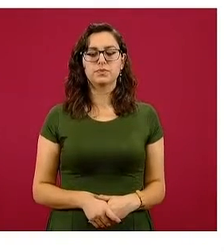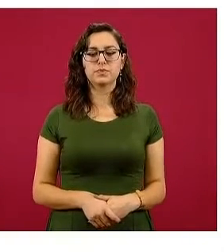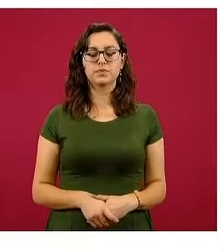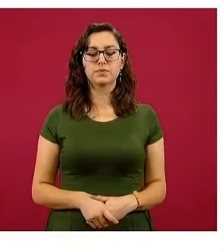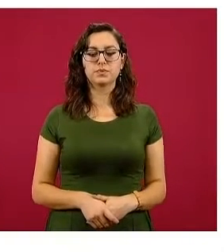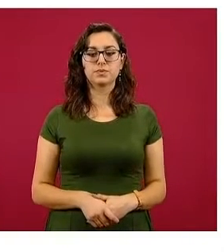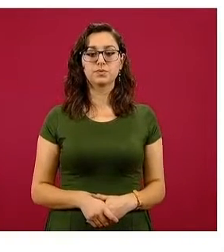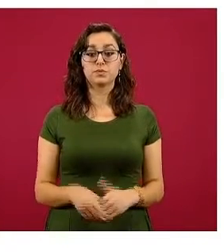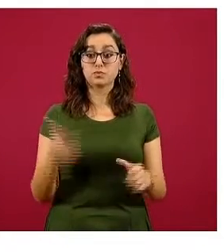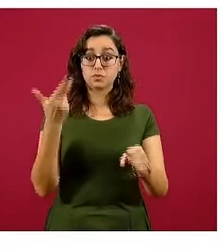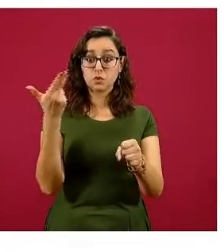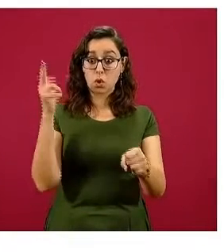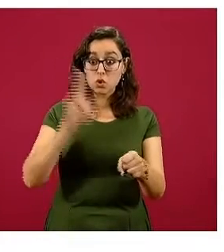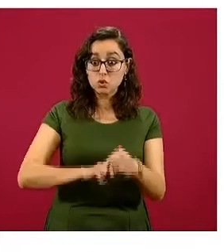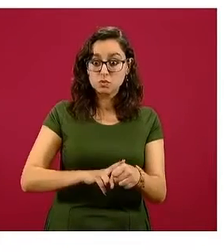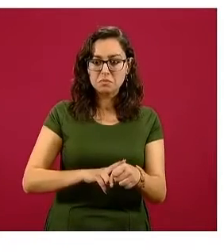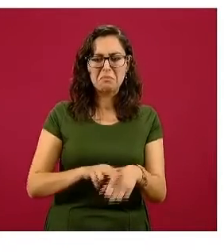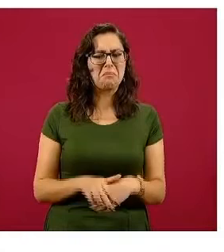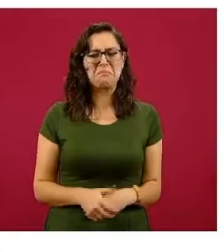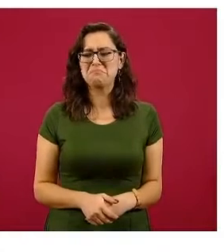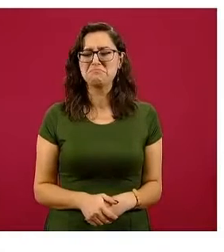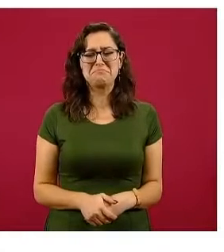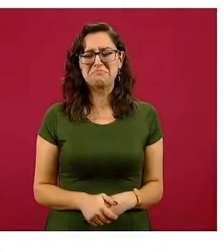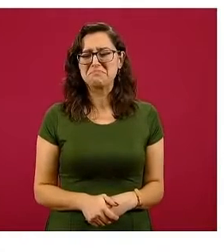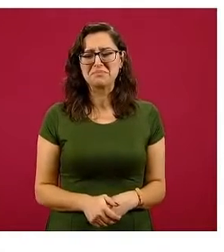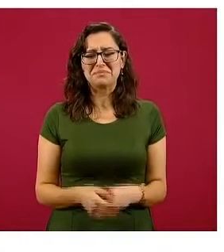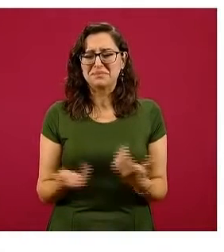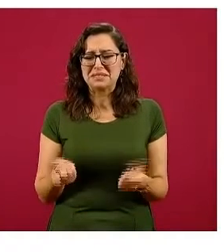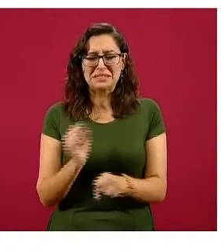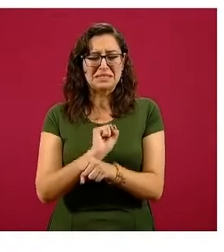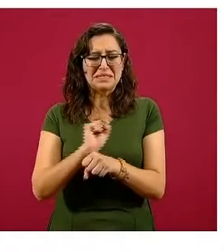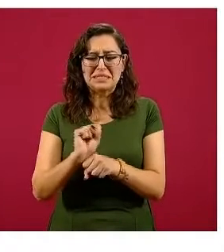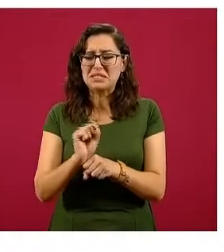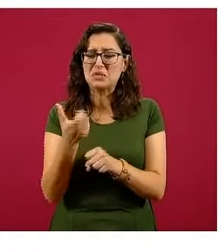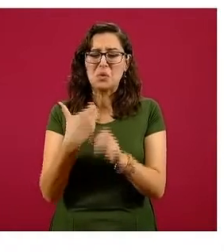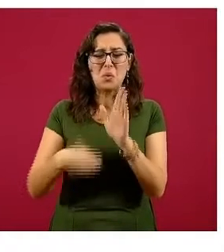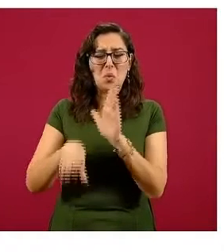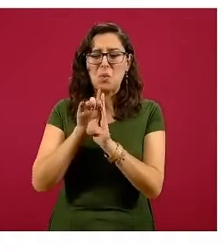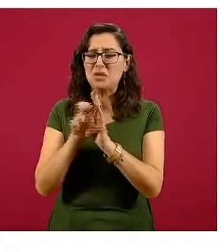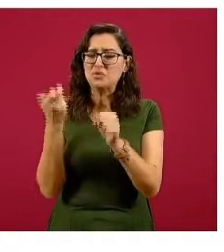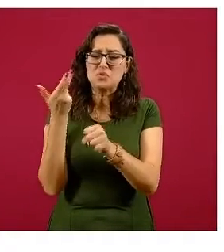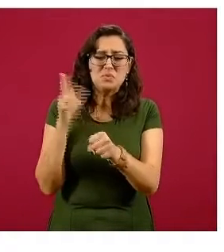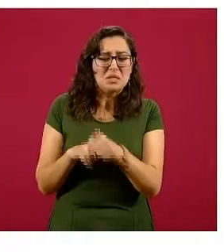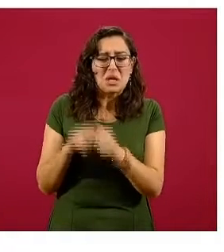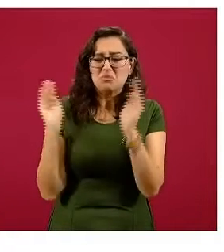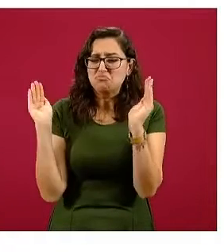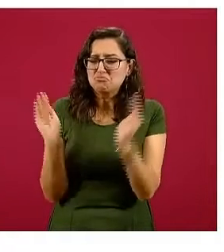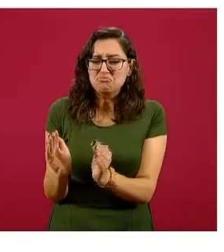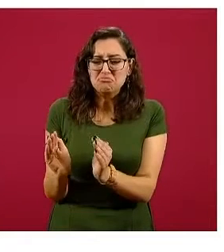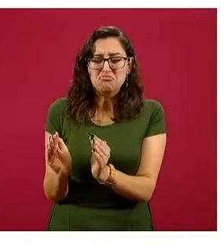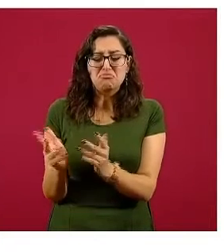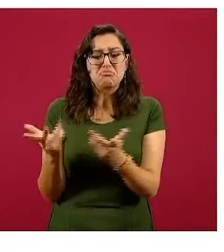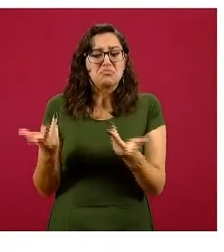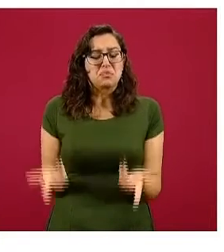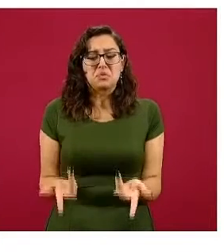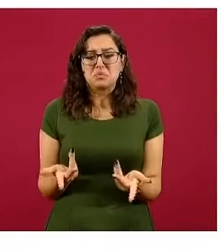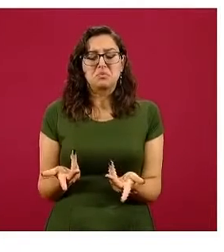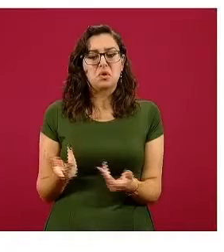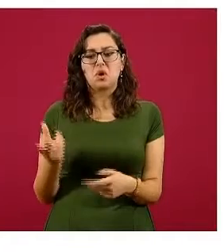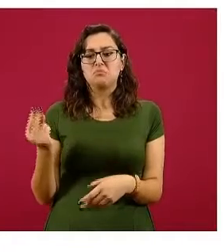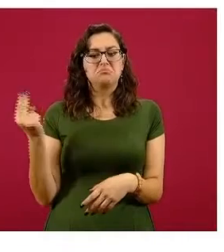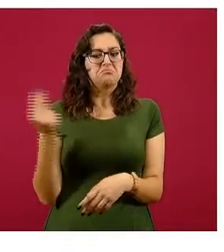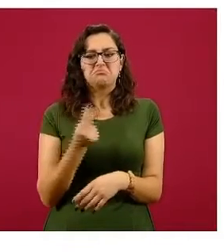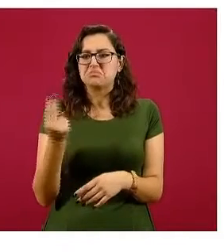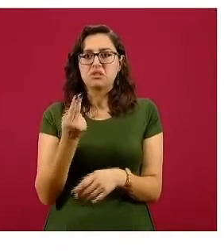no en un hospital, en cualquier módulo, en un consultorio médico, en una camilla, no